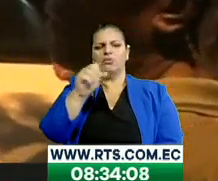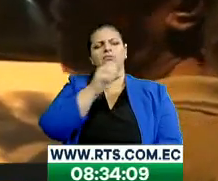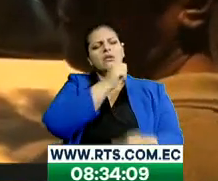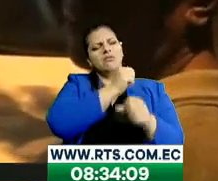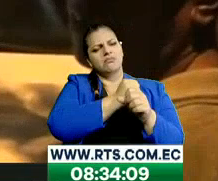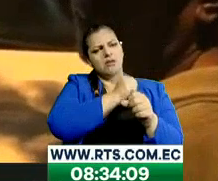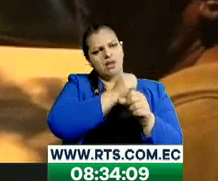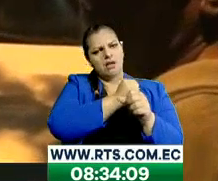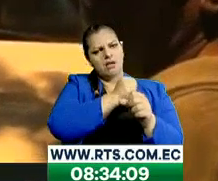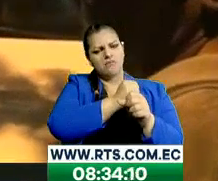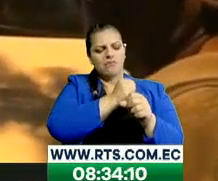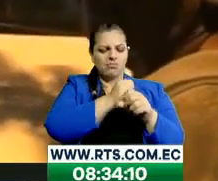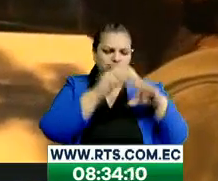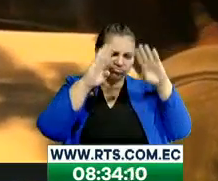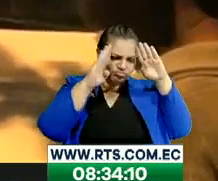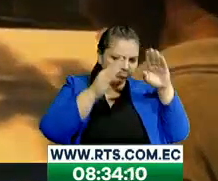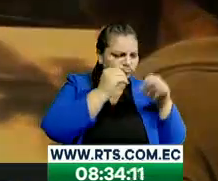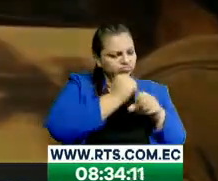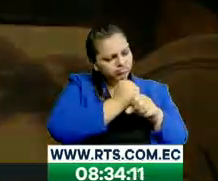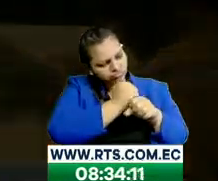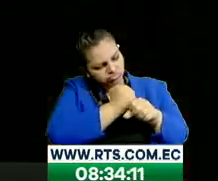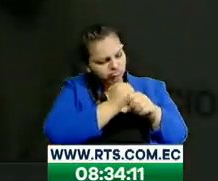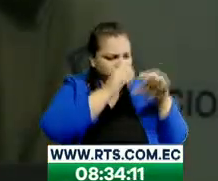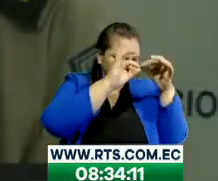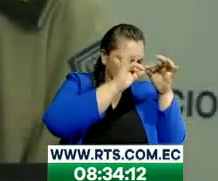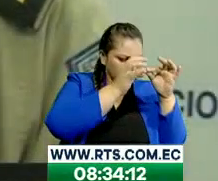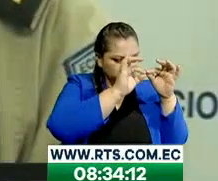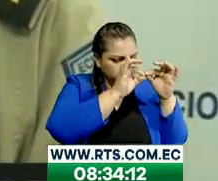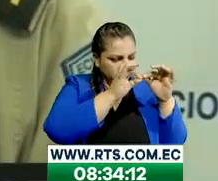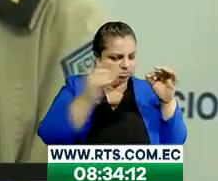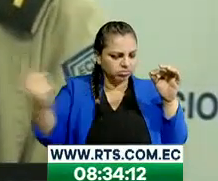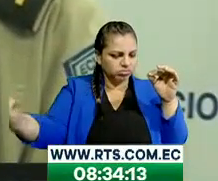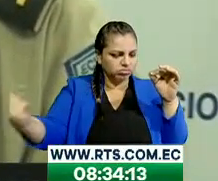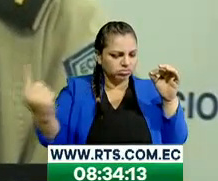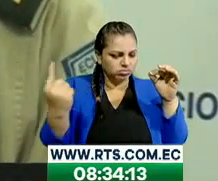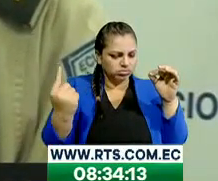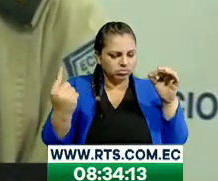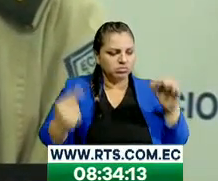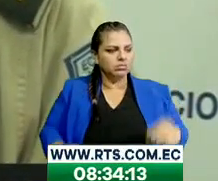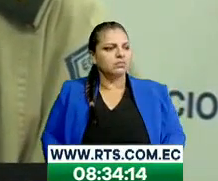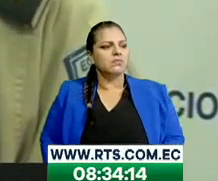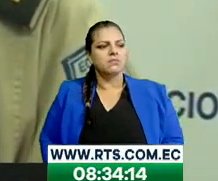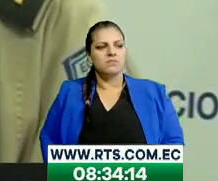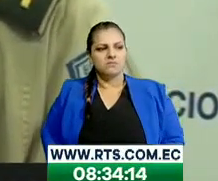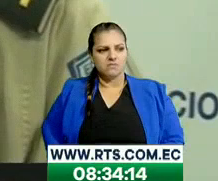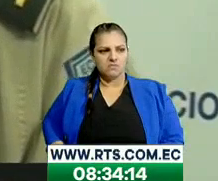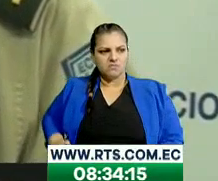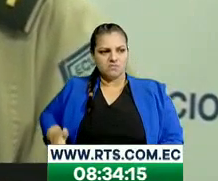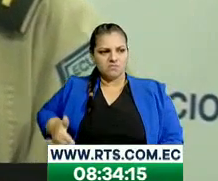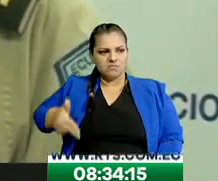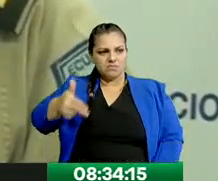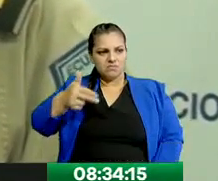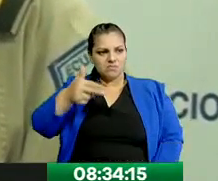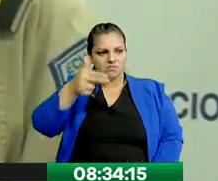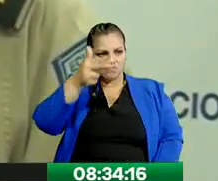también reaccionan y le tira a uno de los ayudantes, que en este caso sería el cuñado del señor, un martillo,